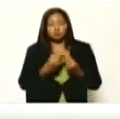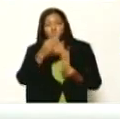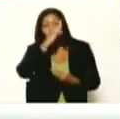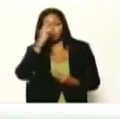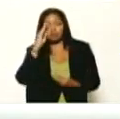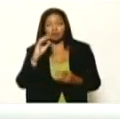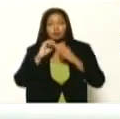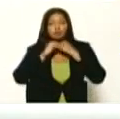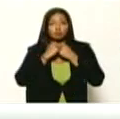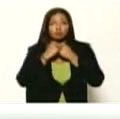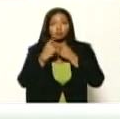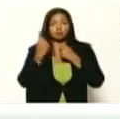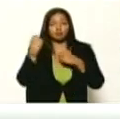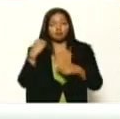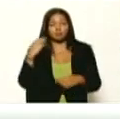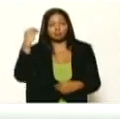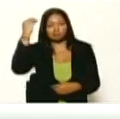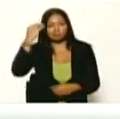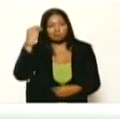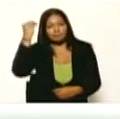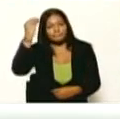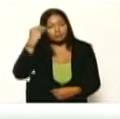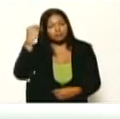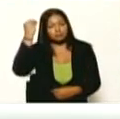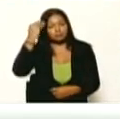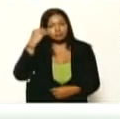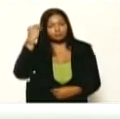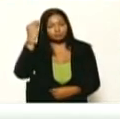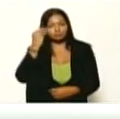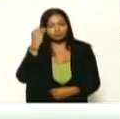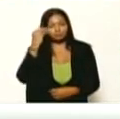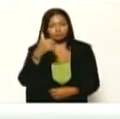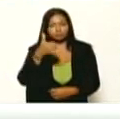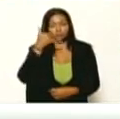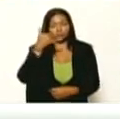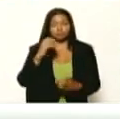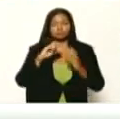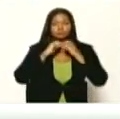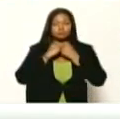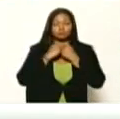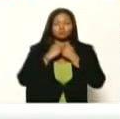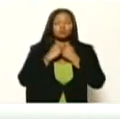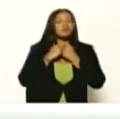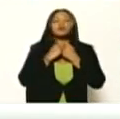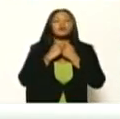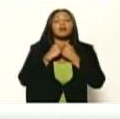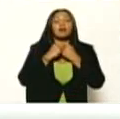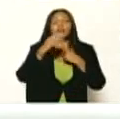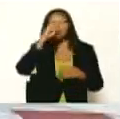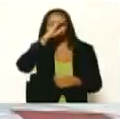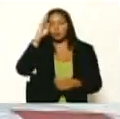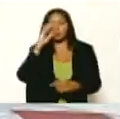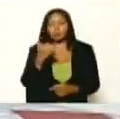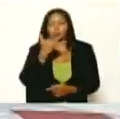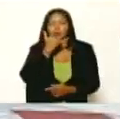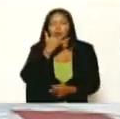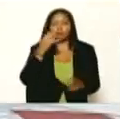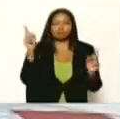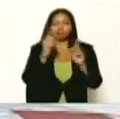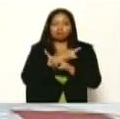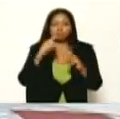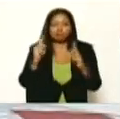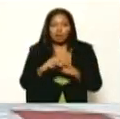un asunto aquí en el cerebro. Cuando iba a llamar a Diosdado le decía Aristóbulo, y cuando iba a llamar a Aristóbulo le decía